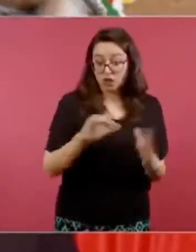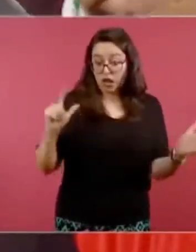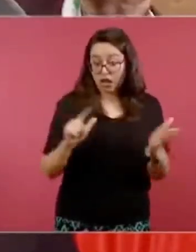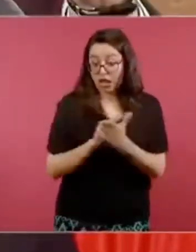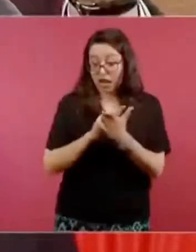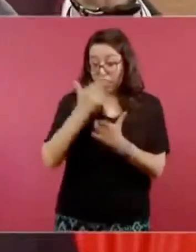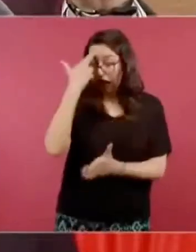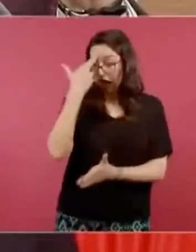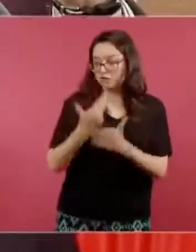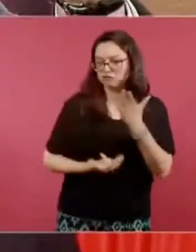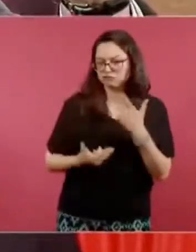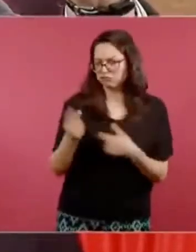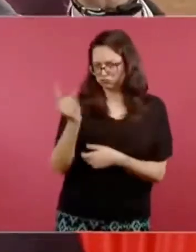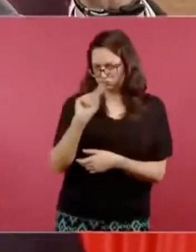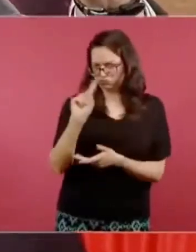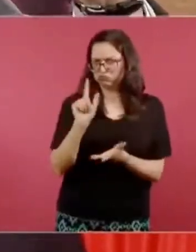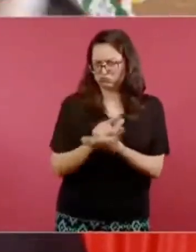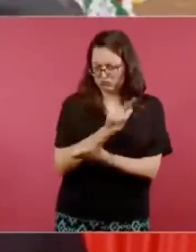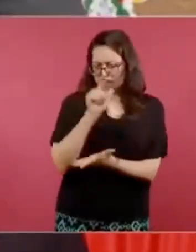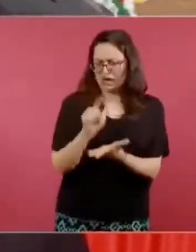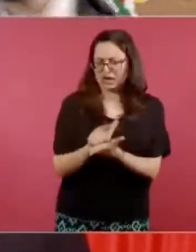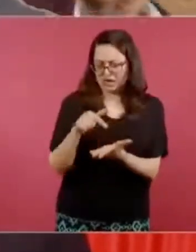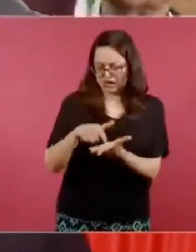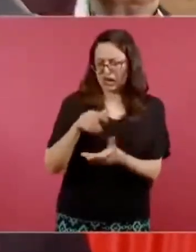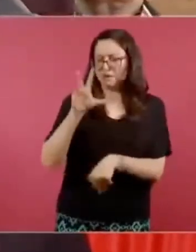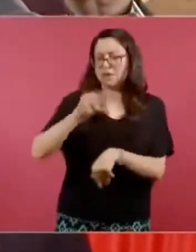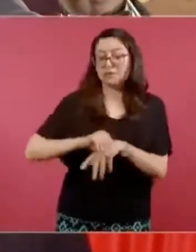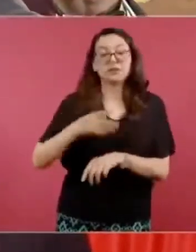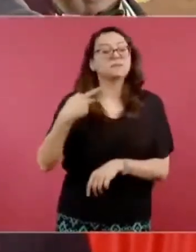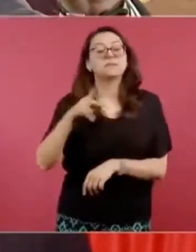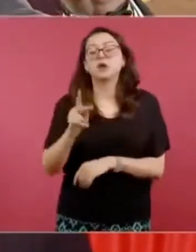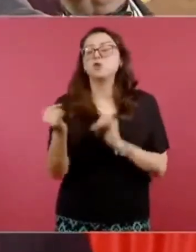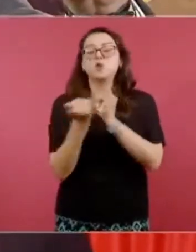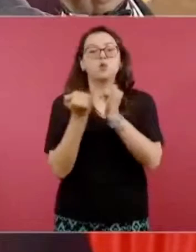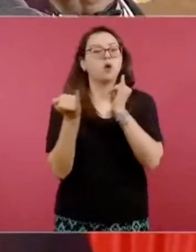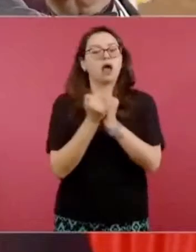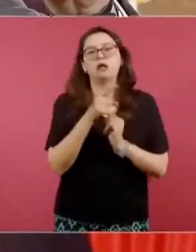todas maneras, ¿sí?, iba a haber problema.